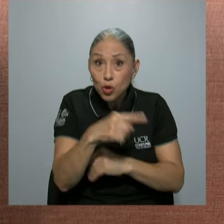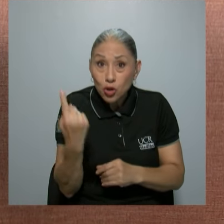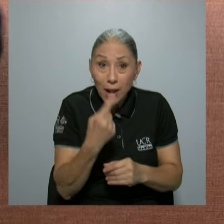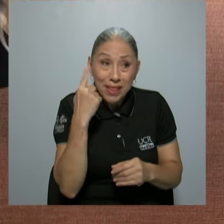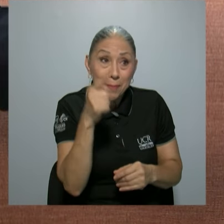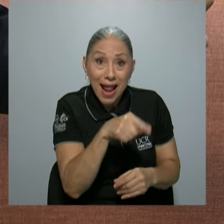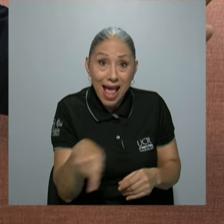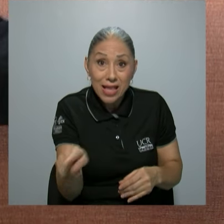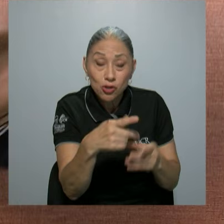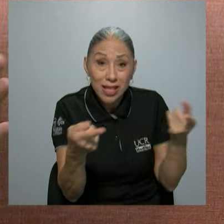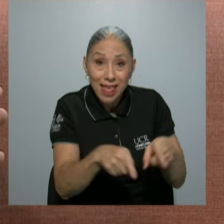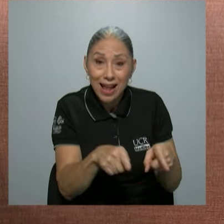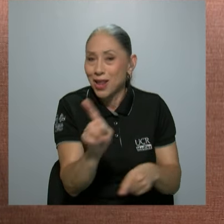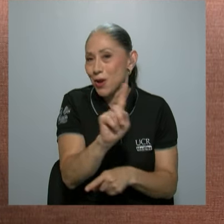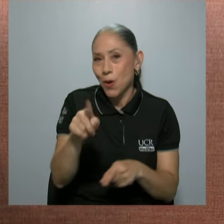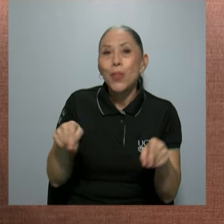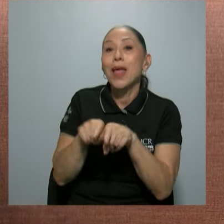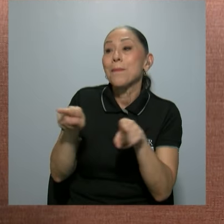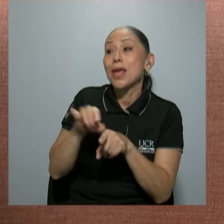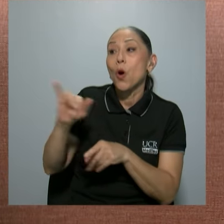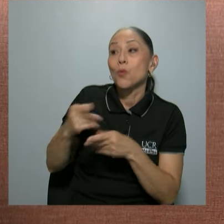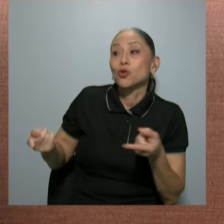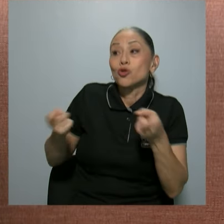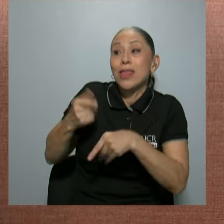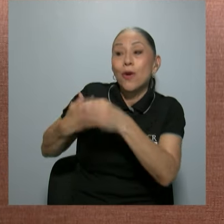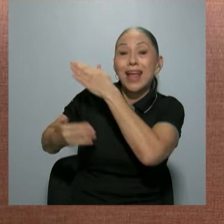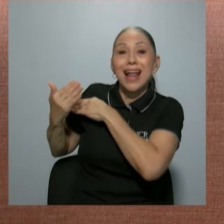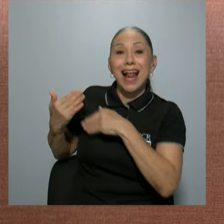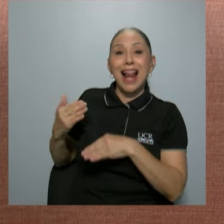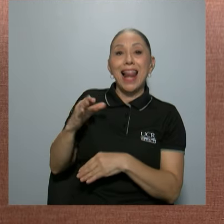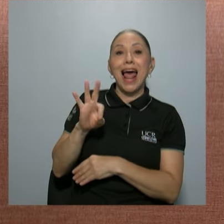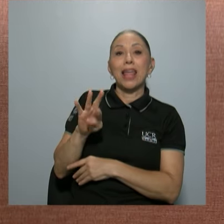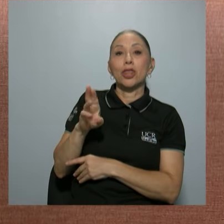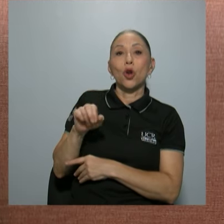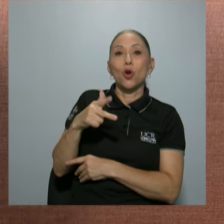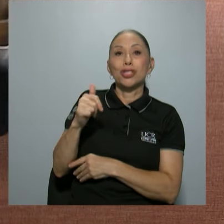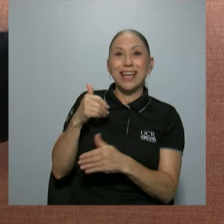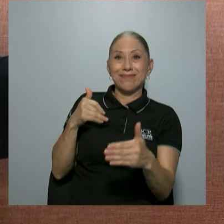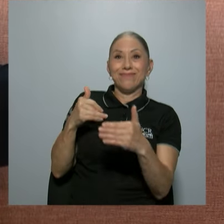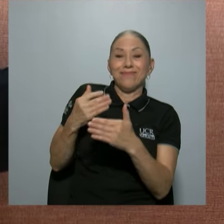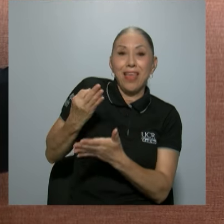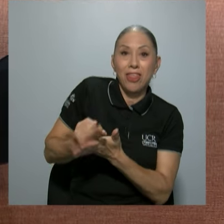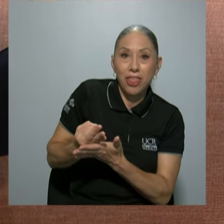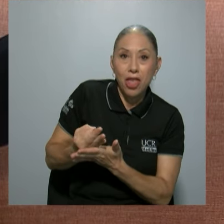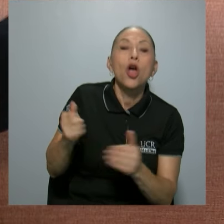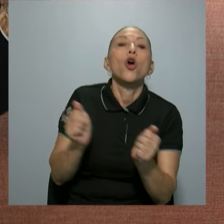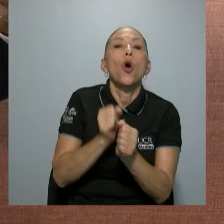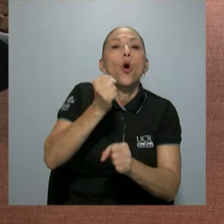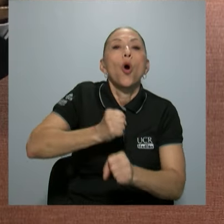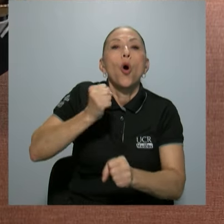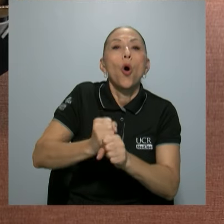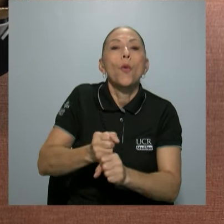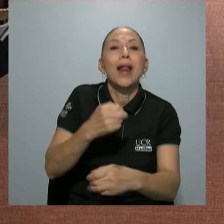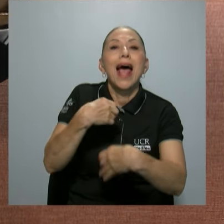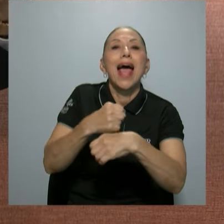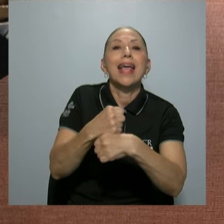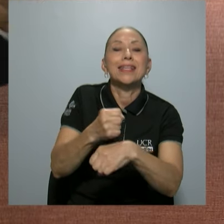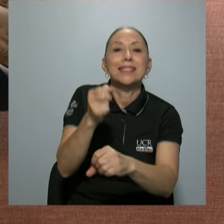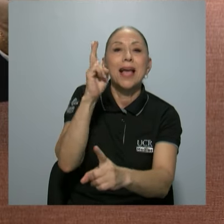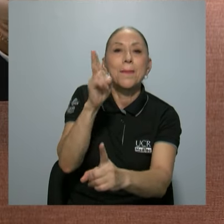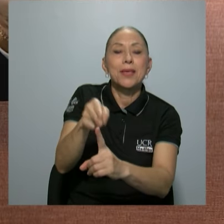se dan también, como sucedió en el caso de La Trocha, se dan en obra que es hecha por el mismo gobierno, o otros casos como el de la